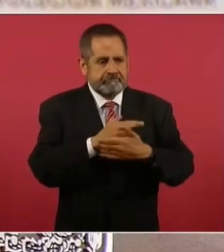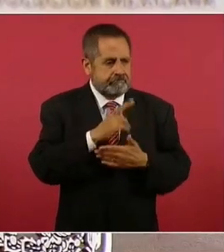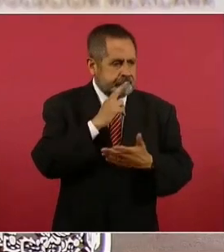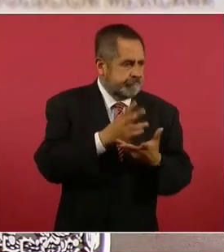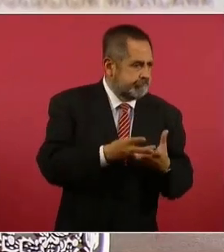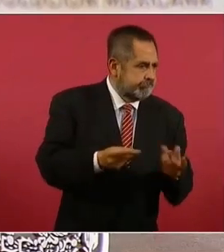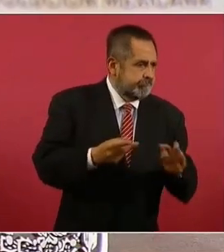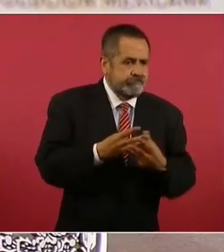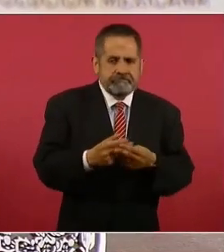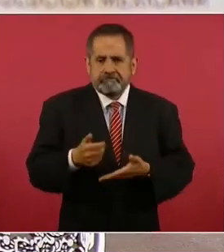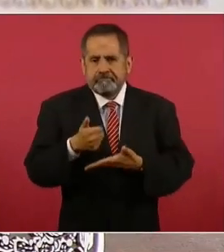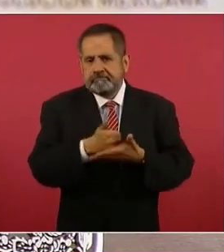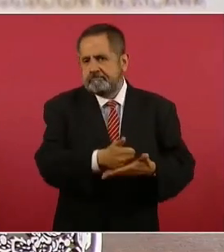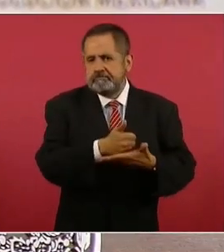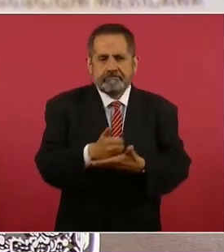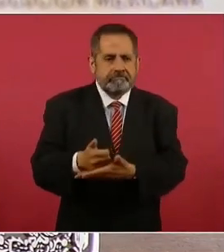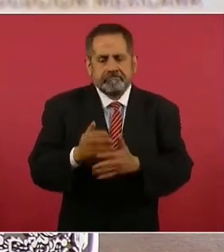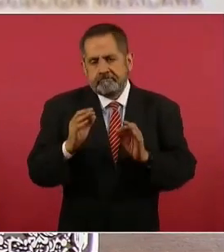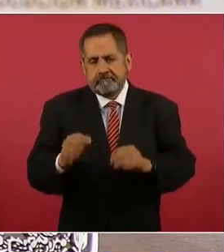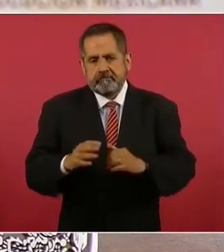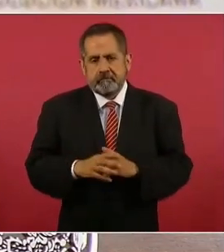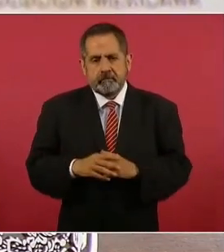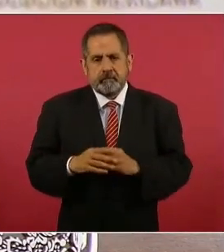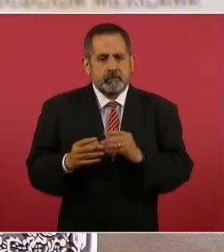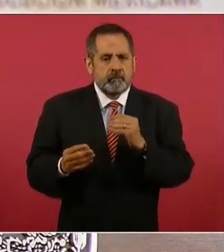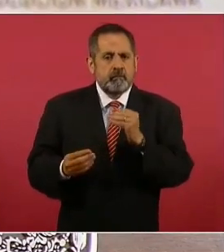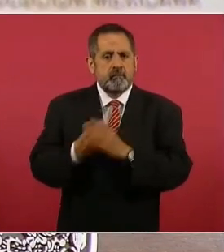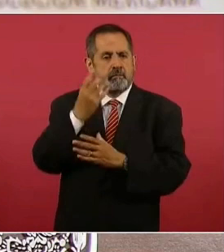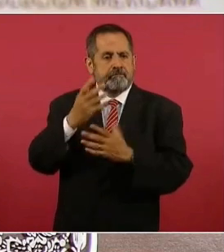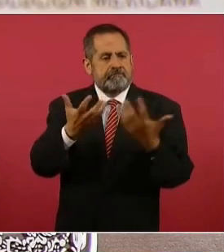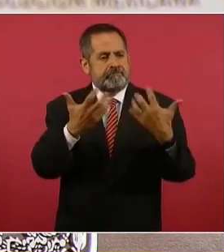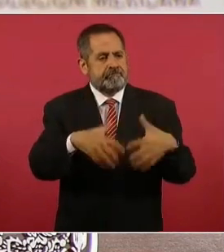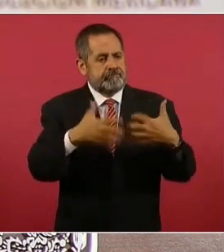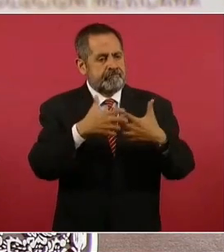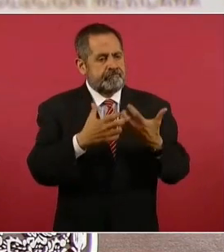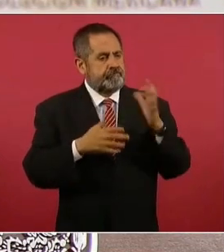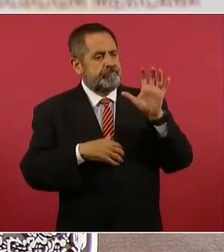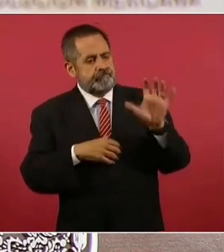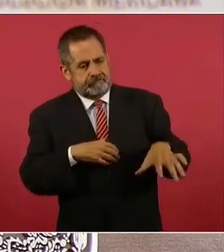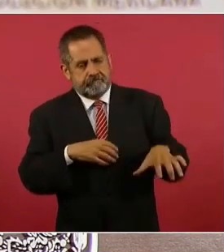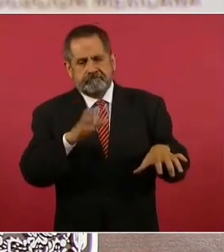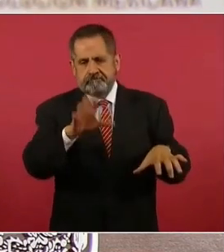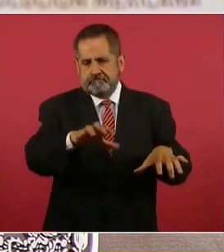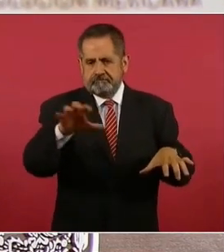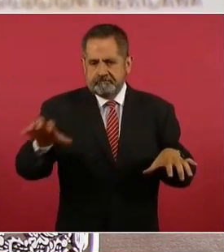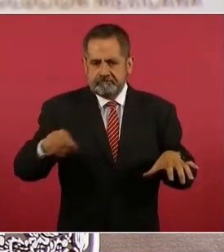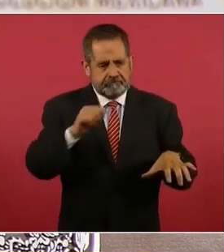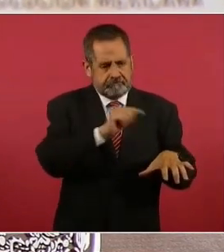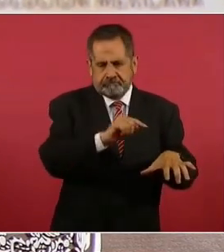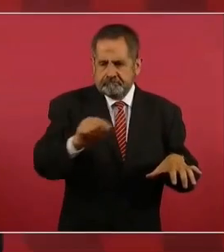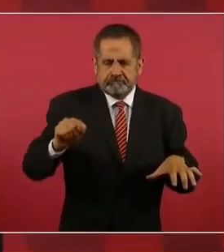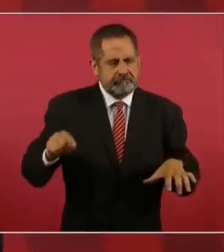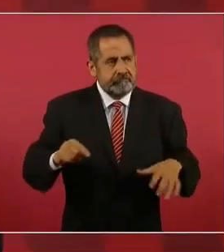resolviendo ya con nuevas plantas, con